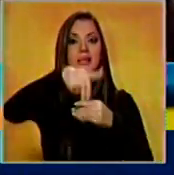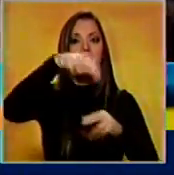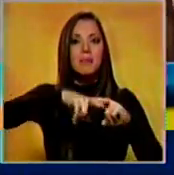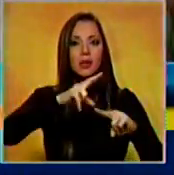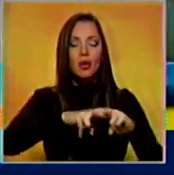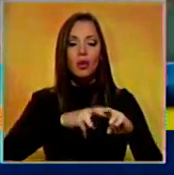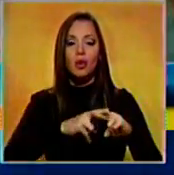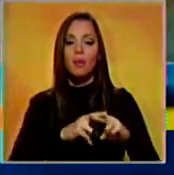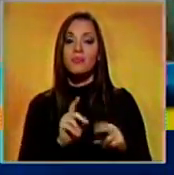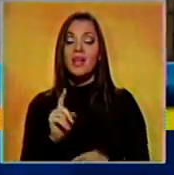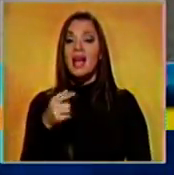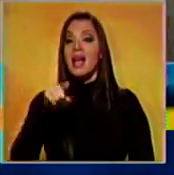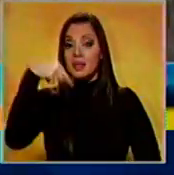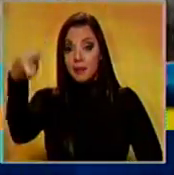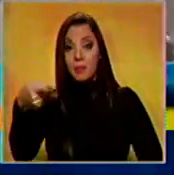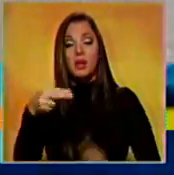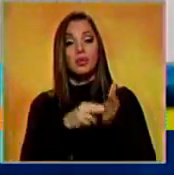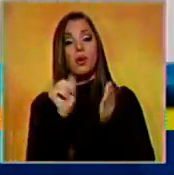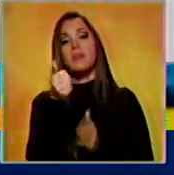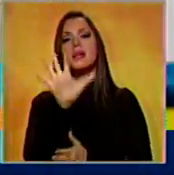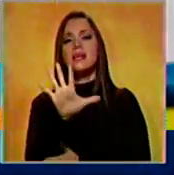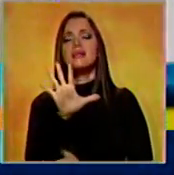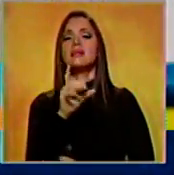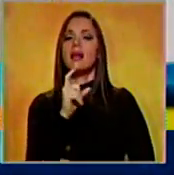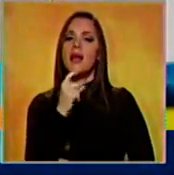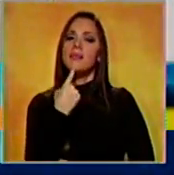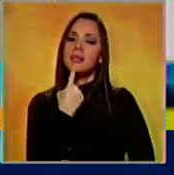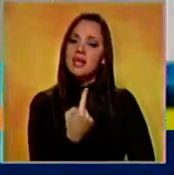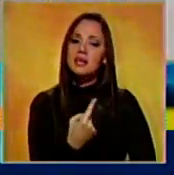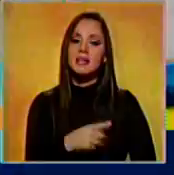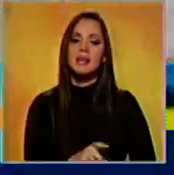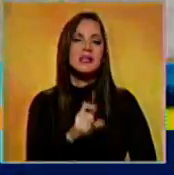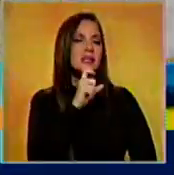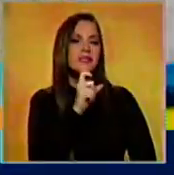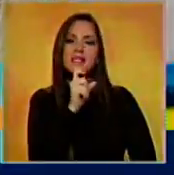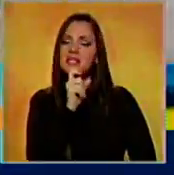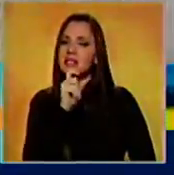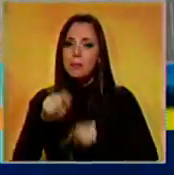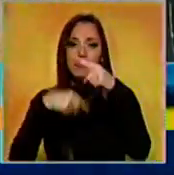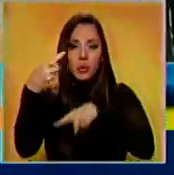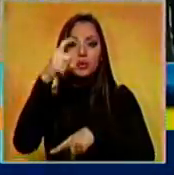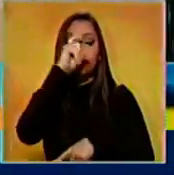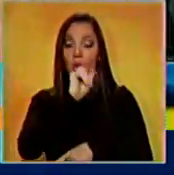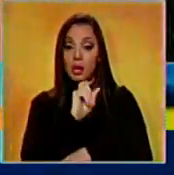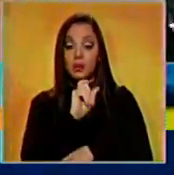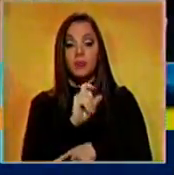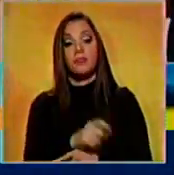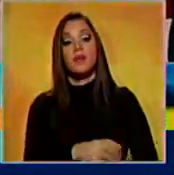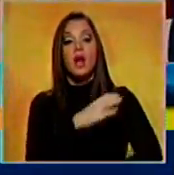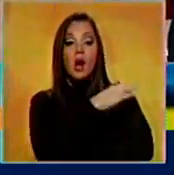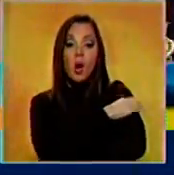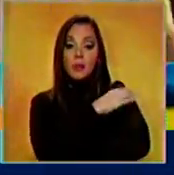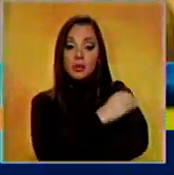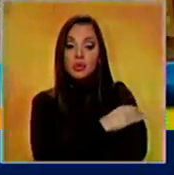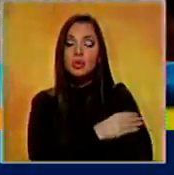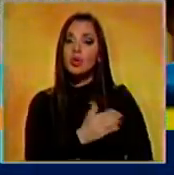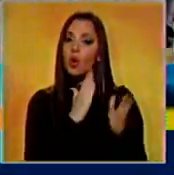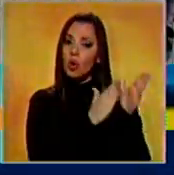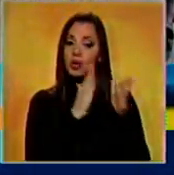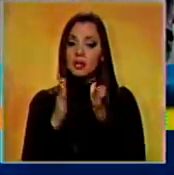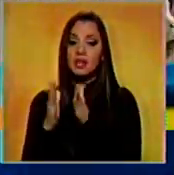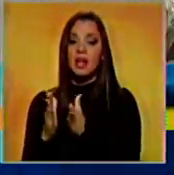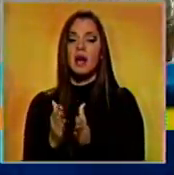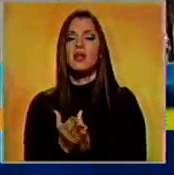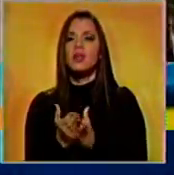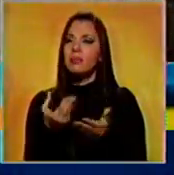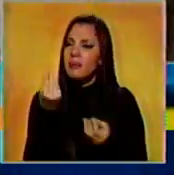el primer trimestre de 2015 será de una importante contracción económica y que la mesa de la unidad está organizándose para darle un